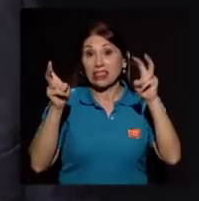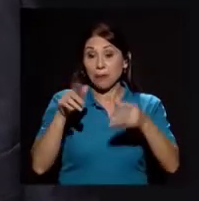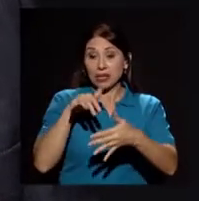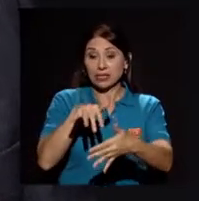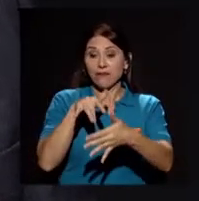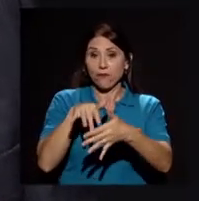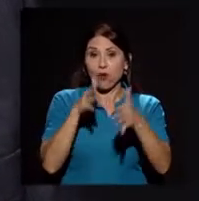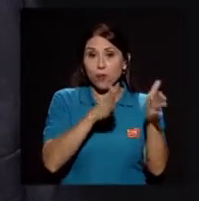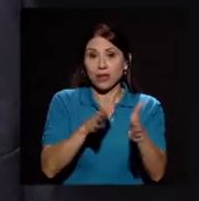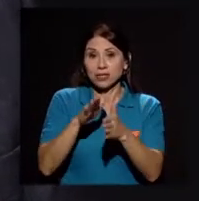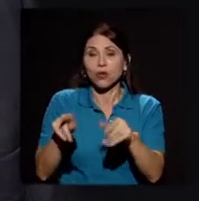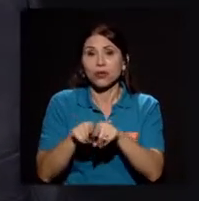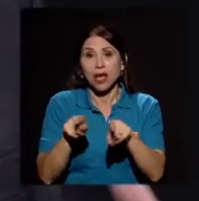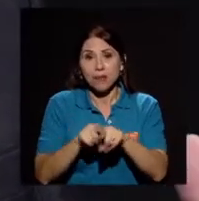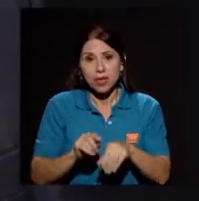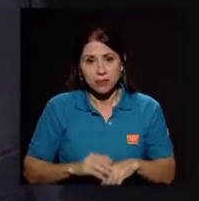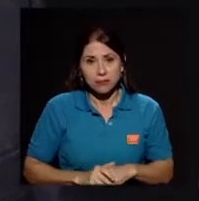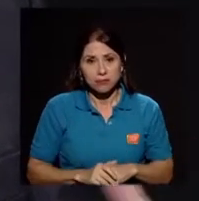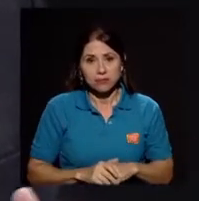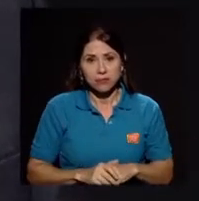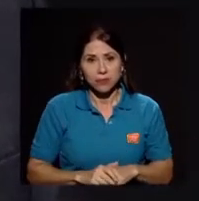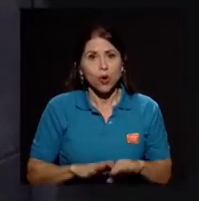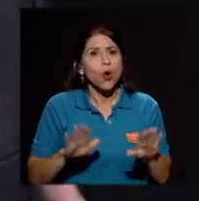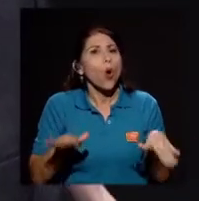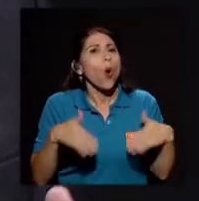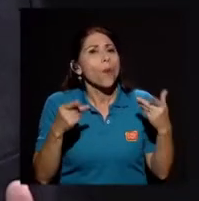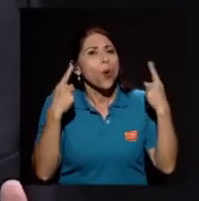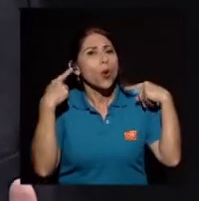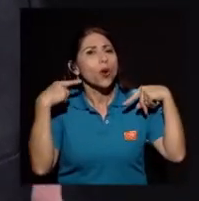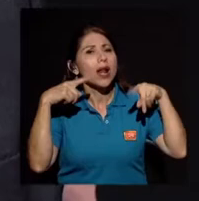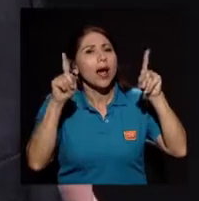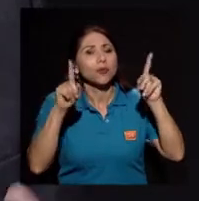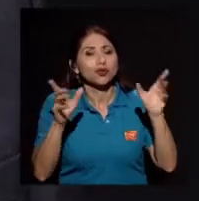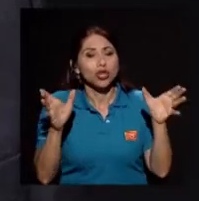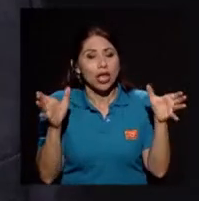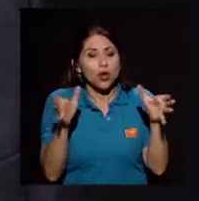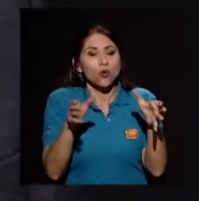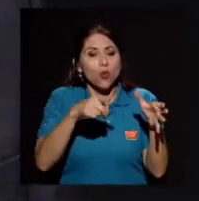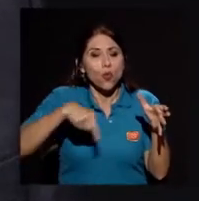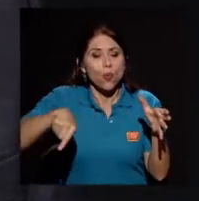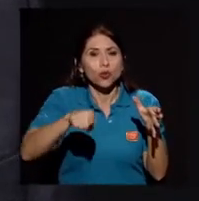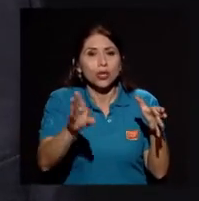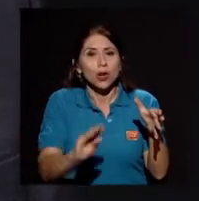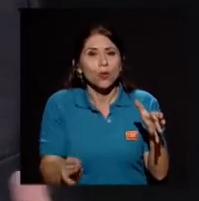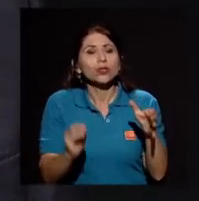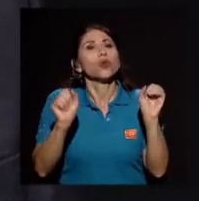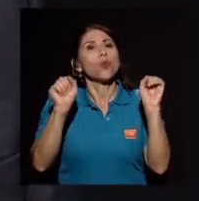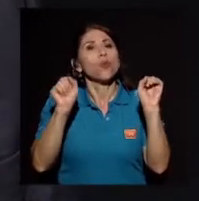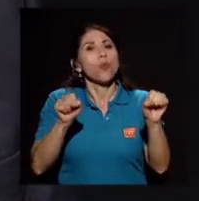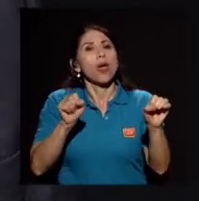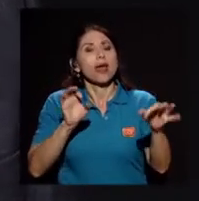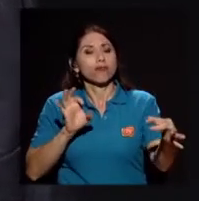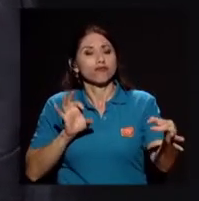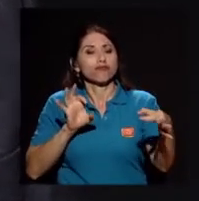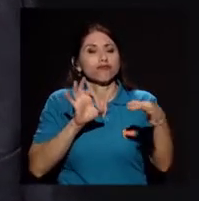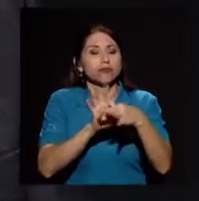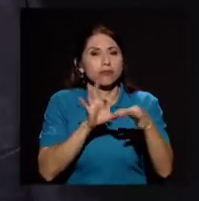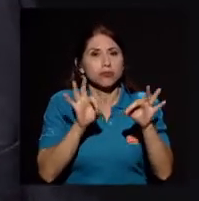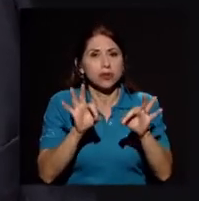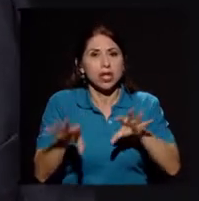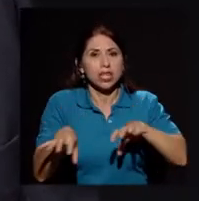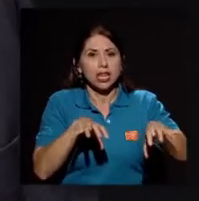cómo logramos hacer que grandes grupos de nuestra juventud por ejemplo puedan vincularse exitosamente a los sectores dinámicos de la economía